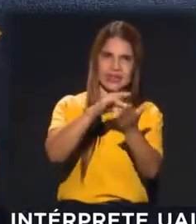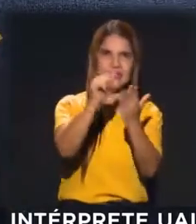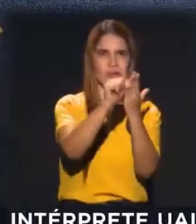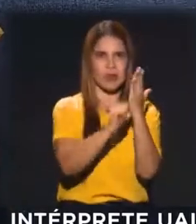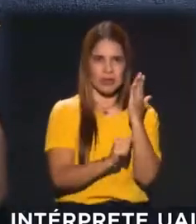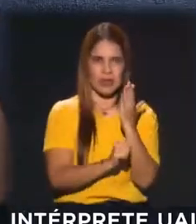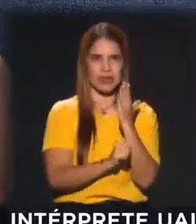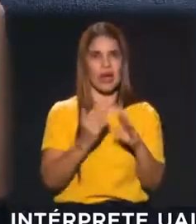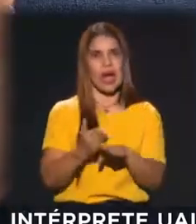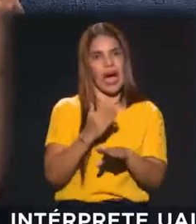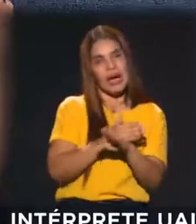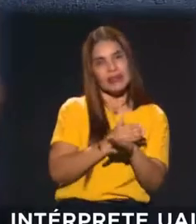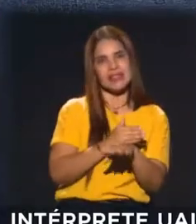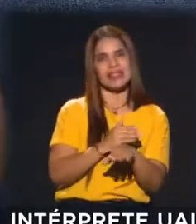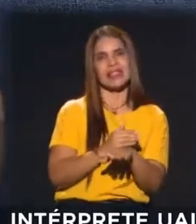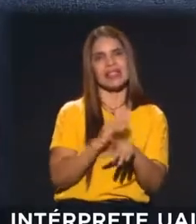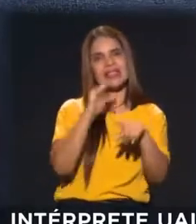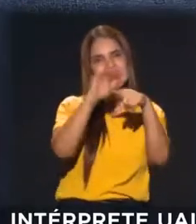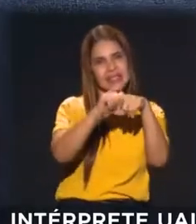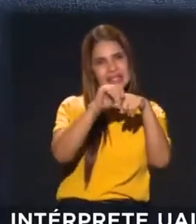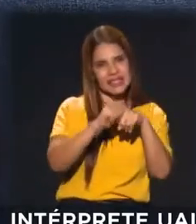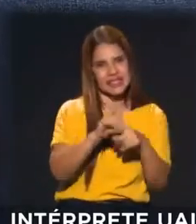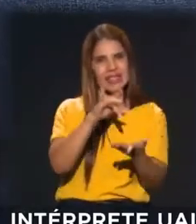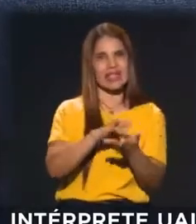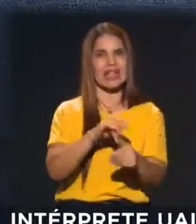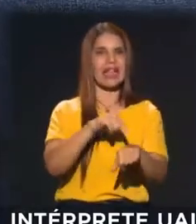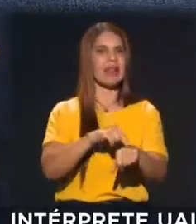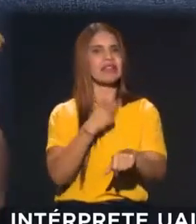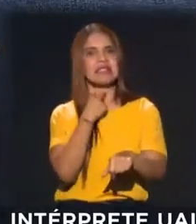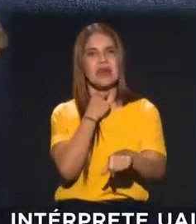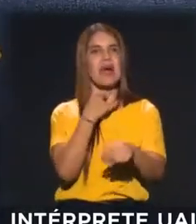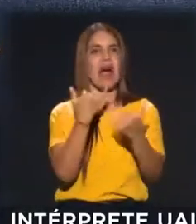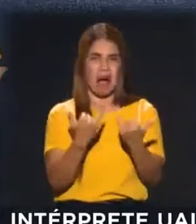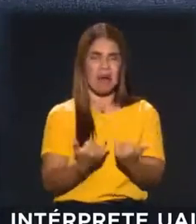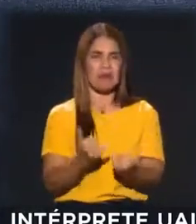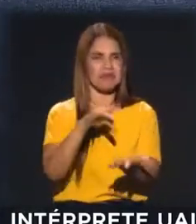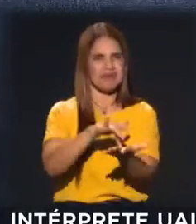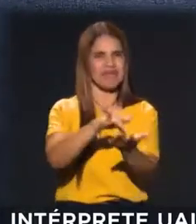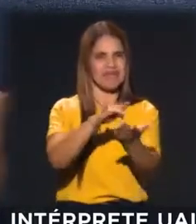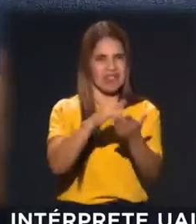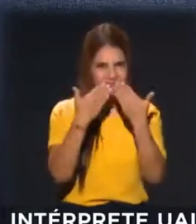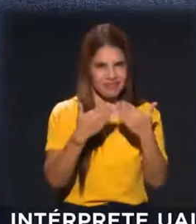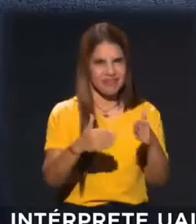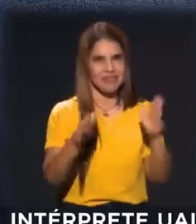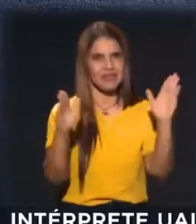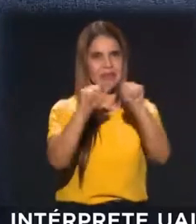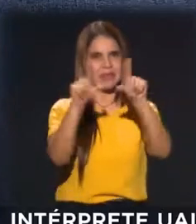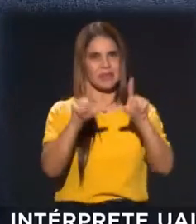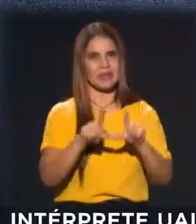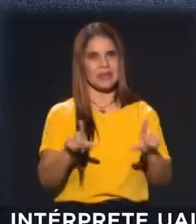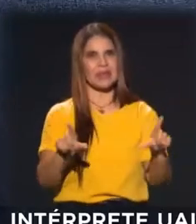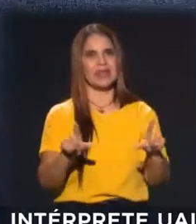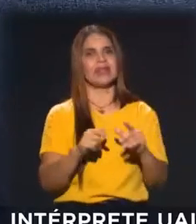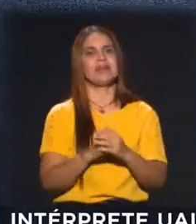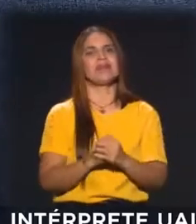O sea, lo que usualmente era de manera simultánea y no nos daba para estar todo el tiempo, esta vez sí vamos a poder acceder y estar toda la programación seguida.